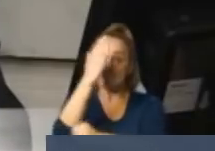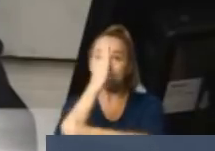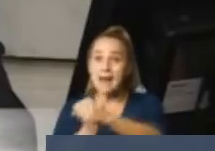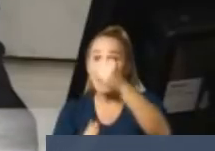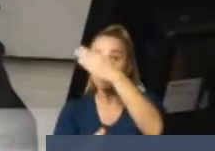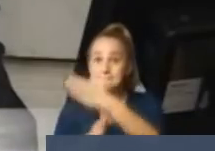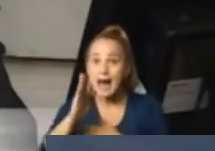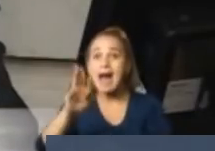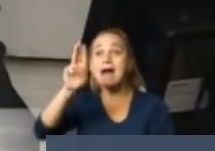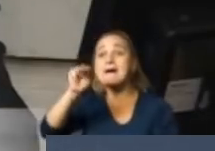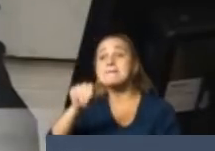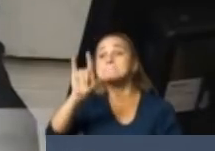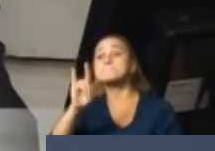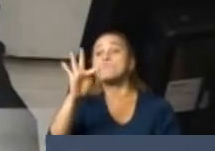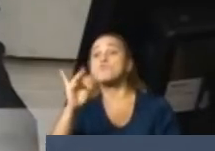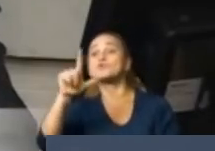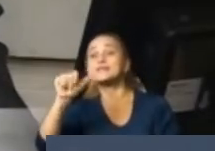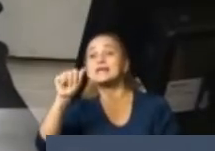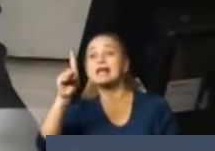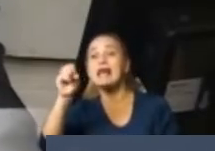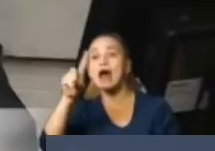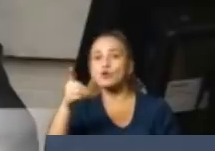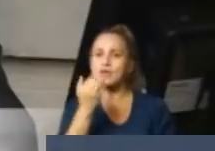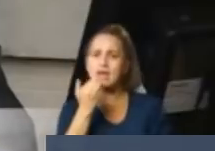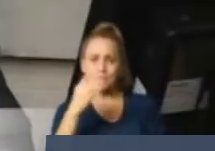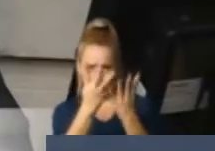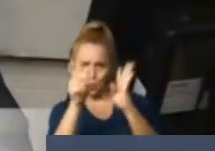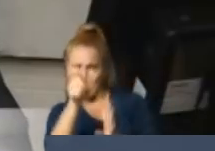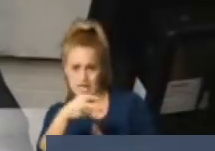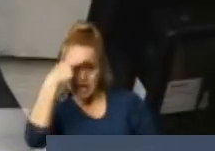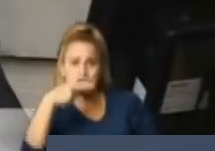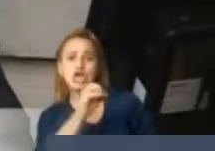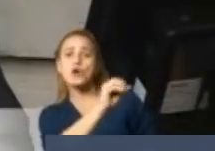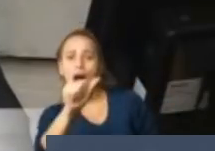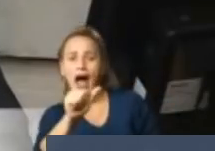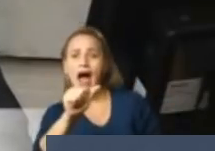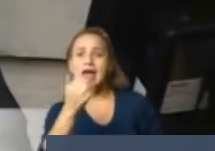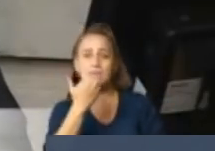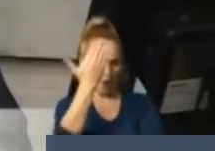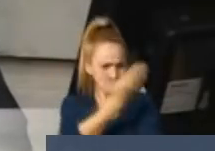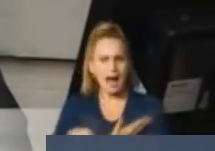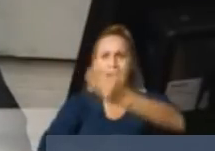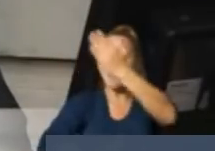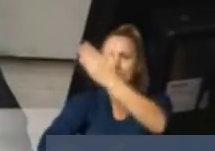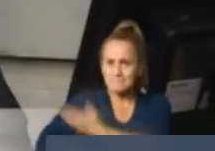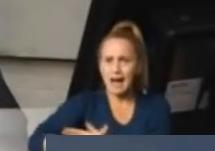mutilados, señores congresistas. Piensen qué pasaría si sus propios hijos fuesen mutilados por